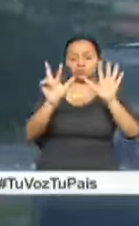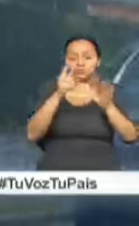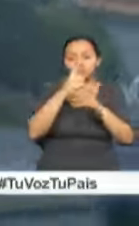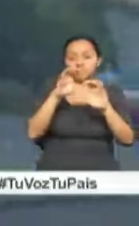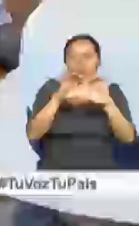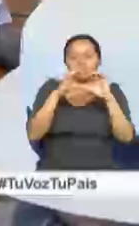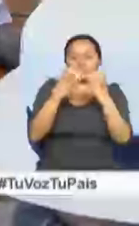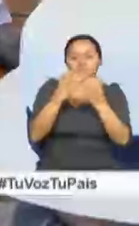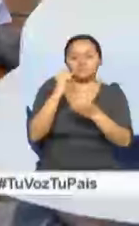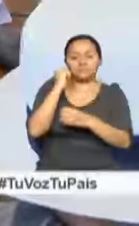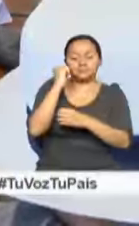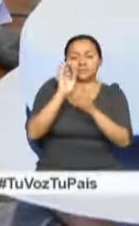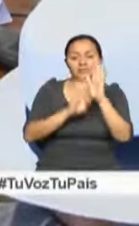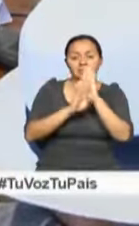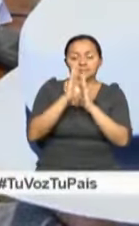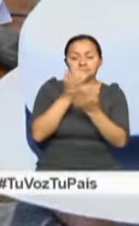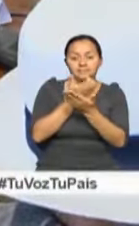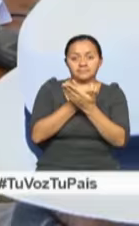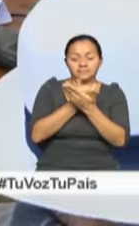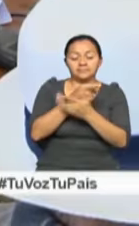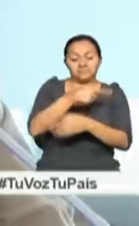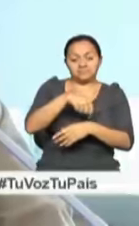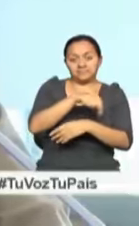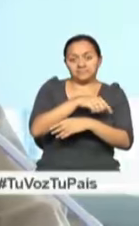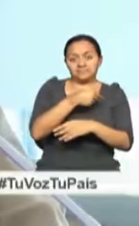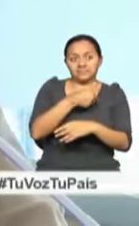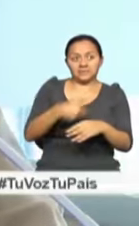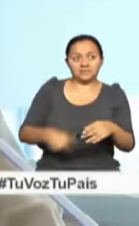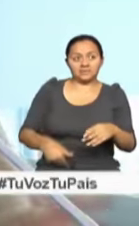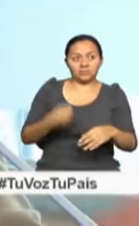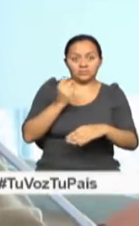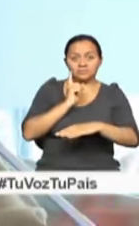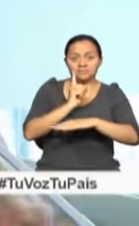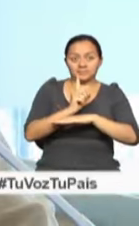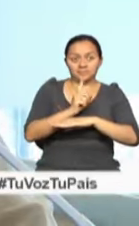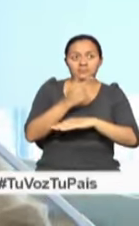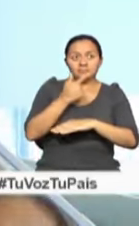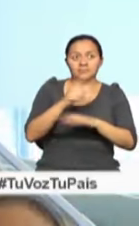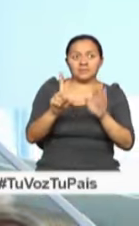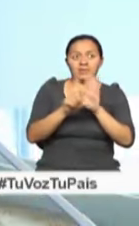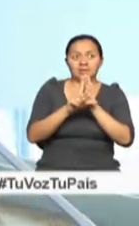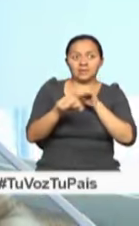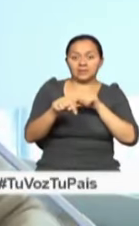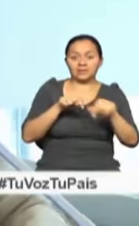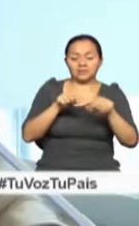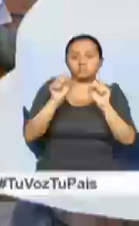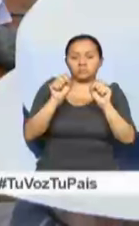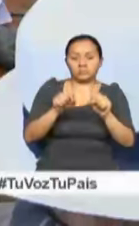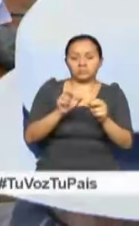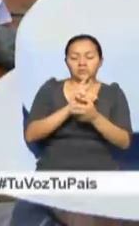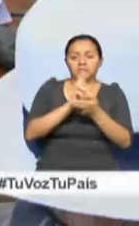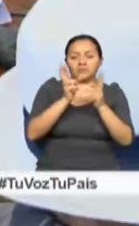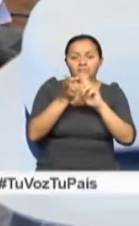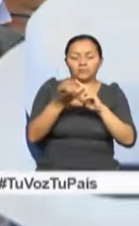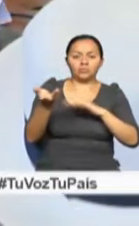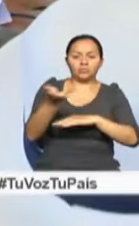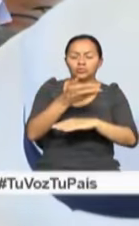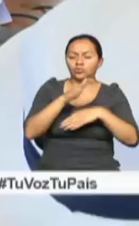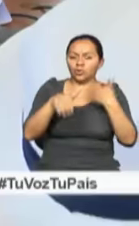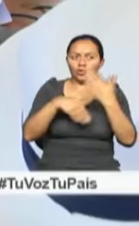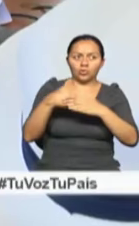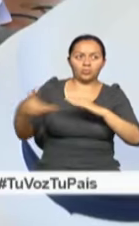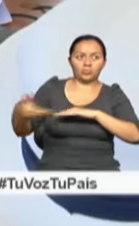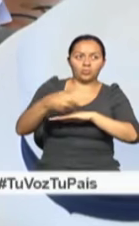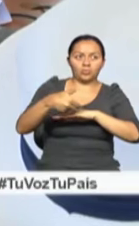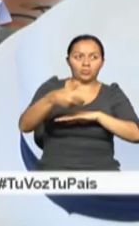Desarrollo Económico, la presidenta de esta mesa, Soledad Buendía, aseguró que la Ley de Tránsito debe reformarse, recogiendo todos los proyectos para